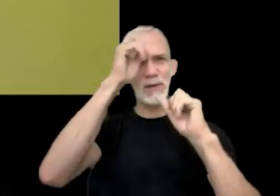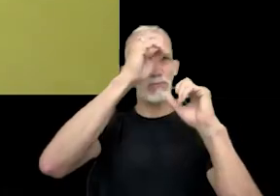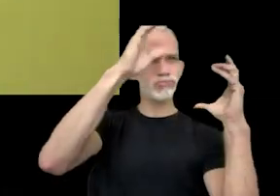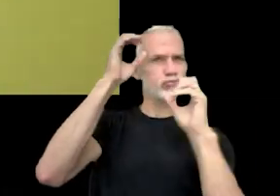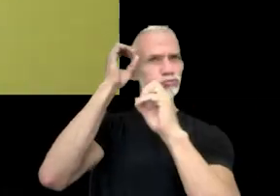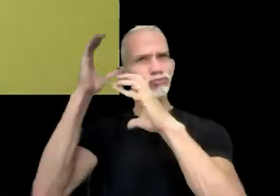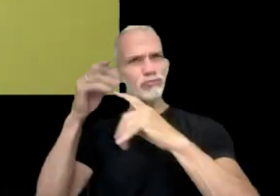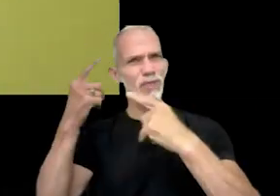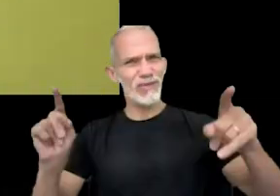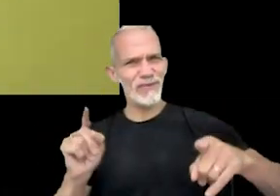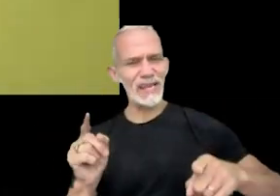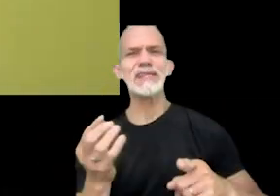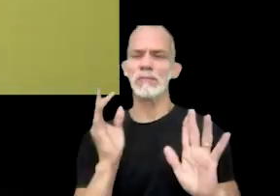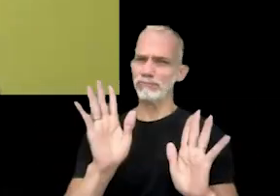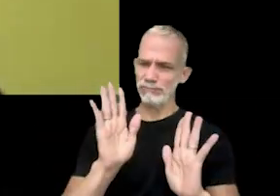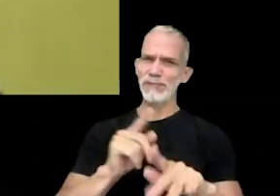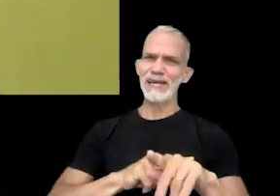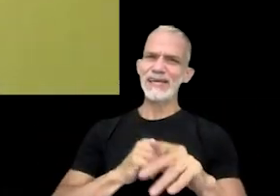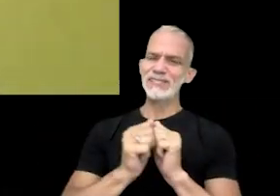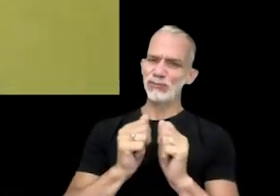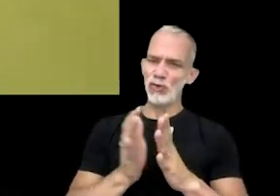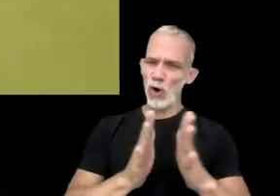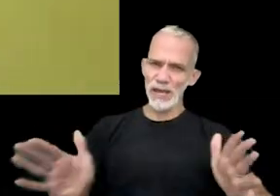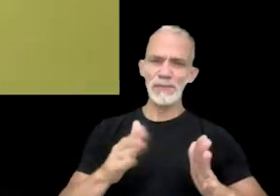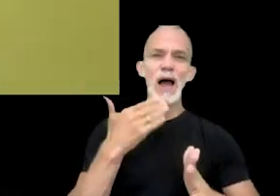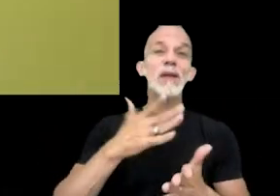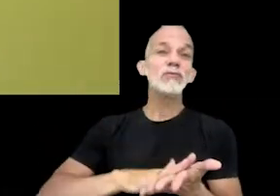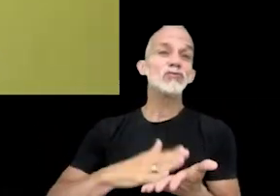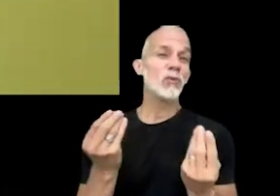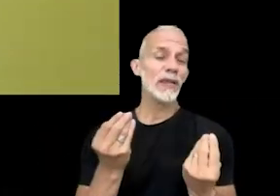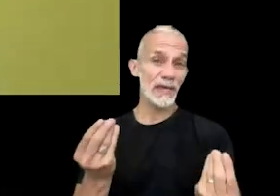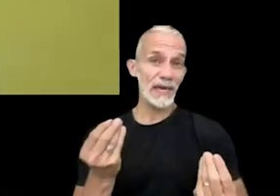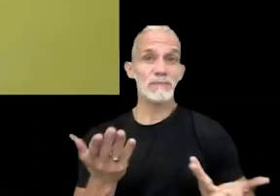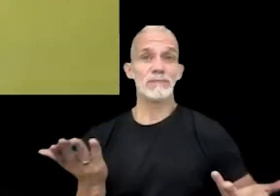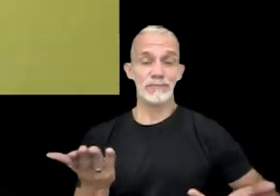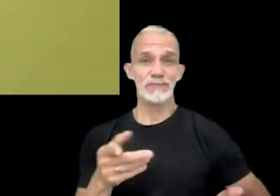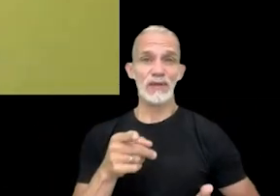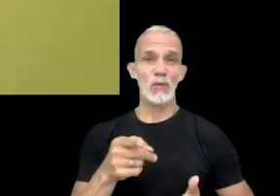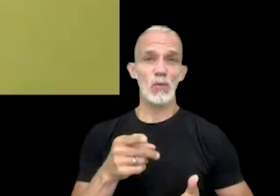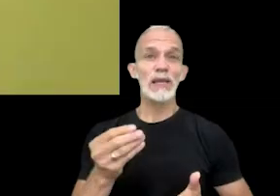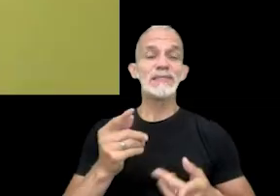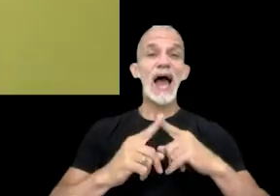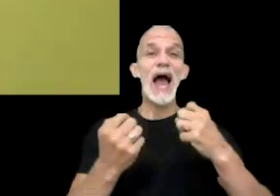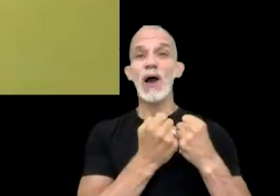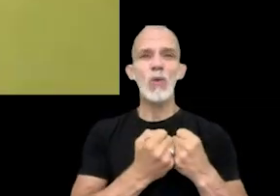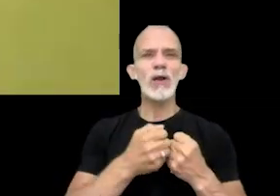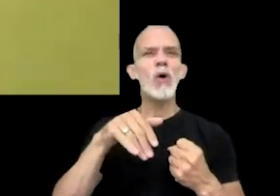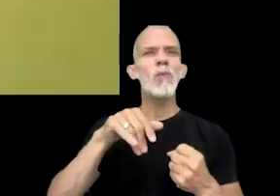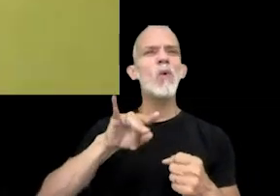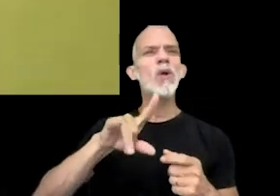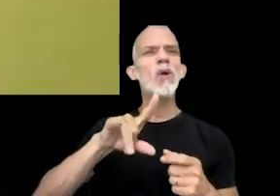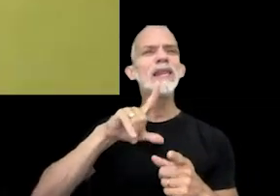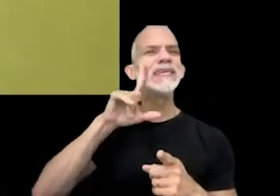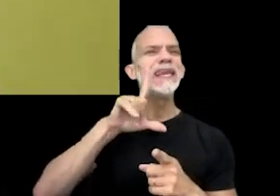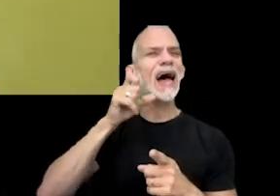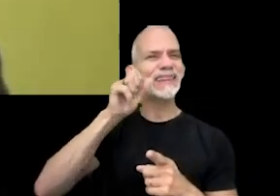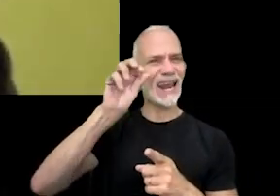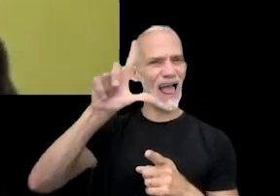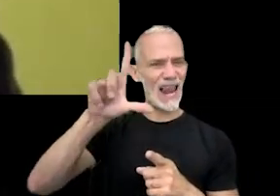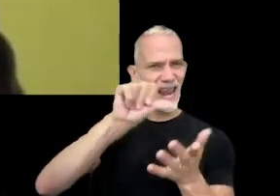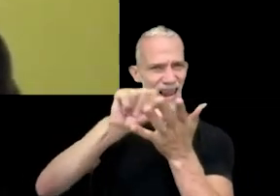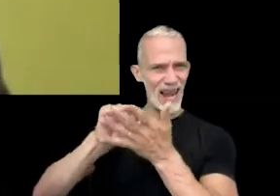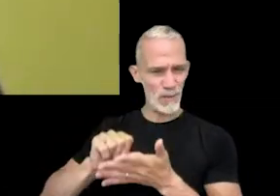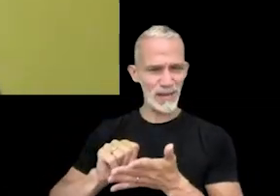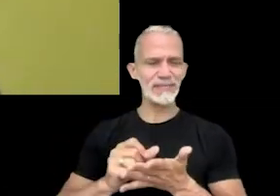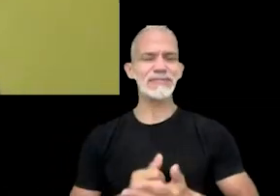primero tenemos que contextualizar de qué vamos a estar hablando cuando hablamos de acuerdo multilateral. Más allá de saber y